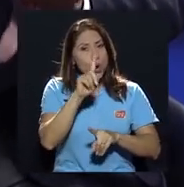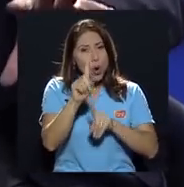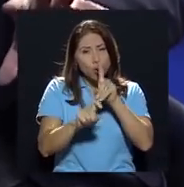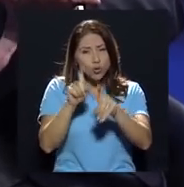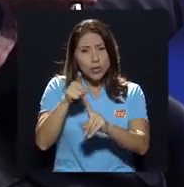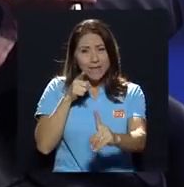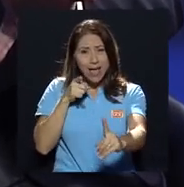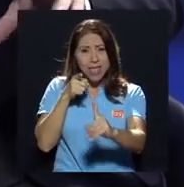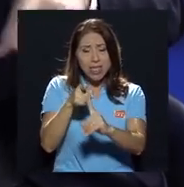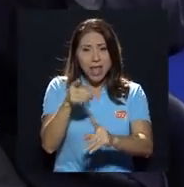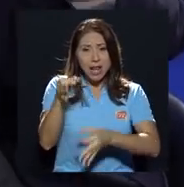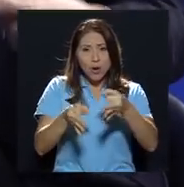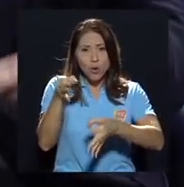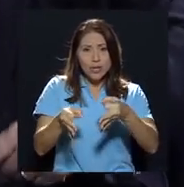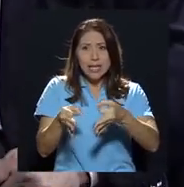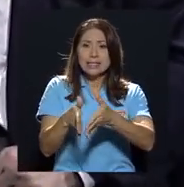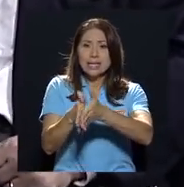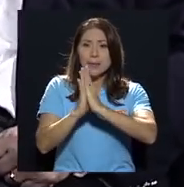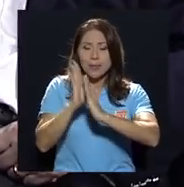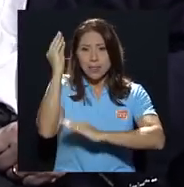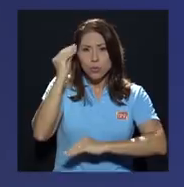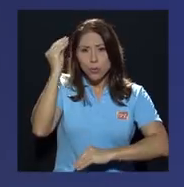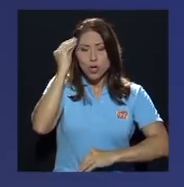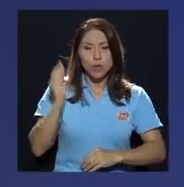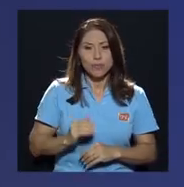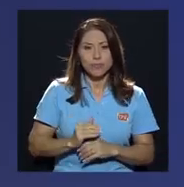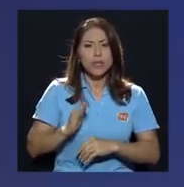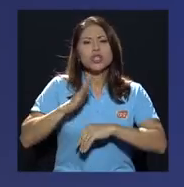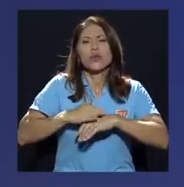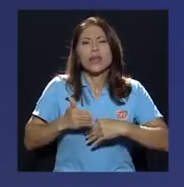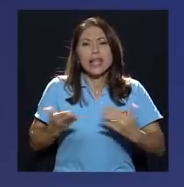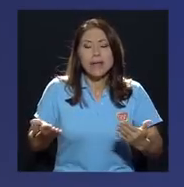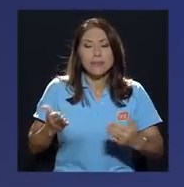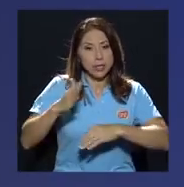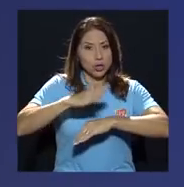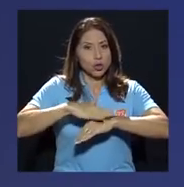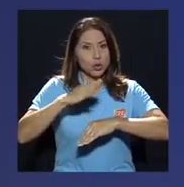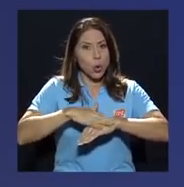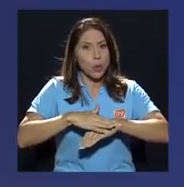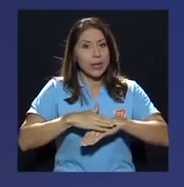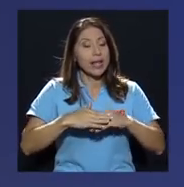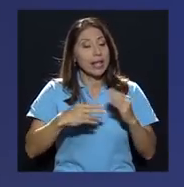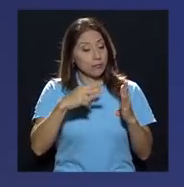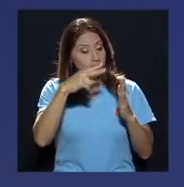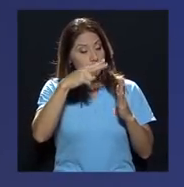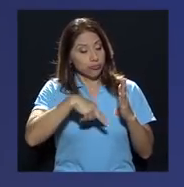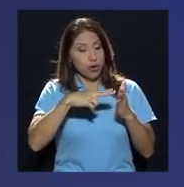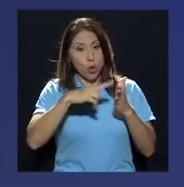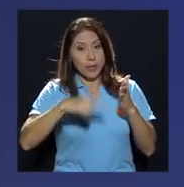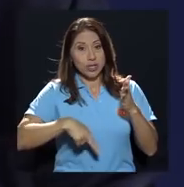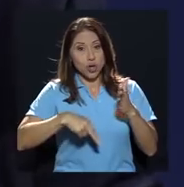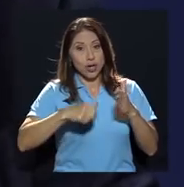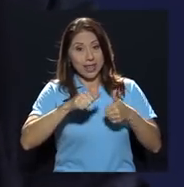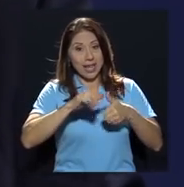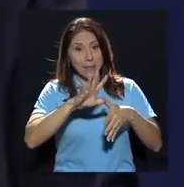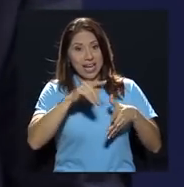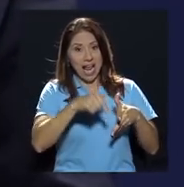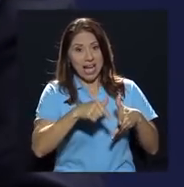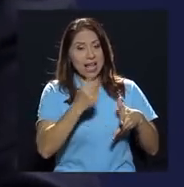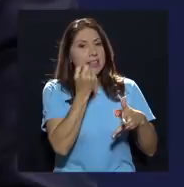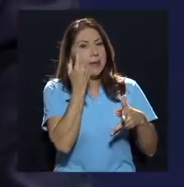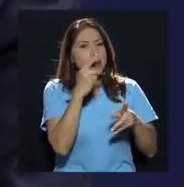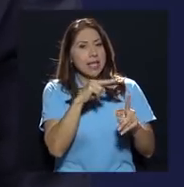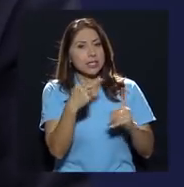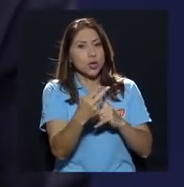y directamente a la corte y se le pide una opinión sobre qué es sobre la interpretación de la convención americana u otros tratados